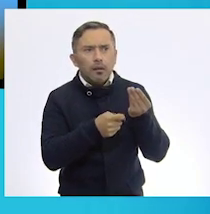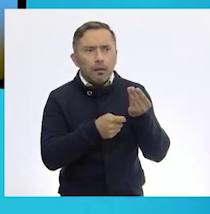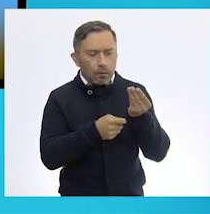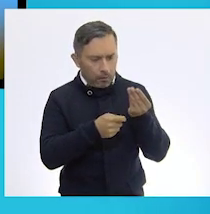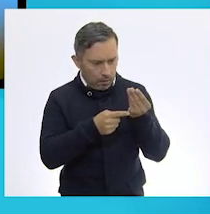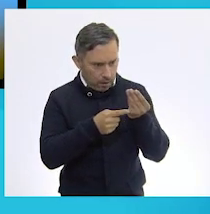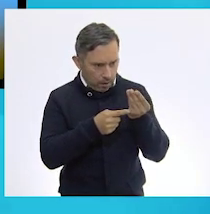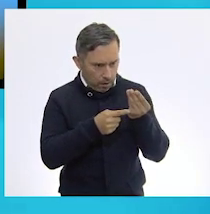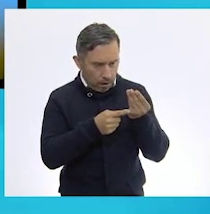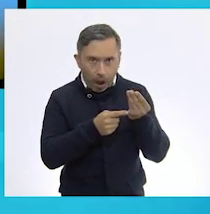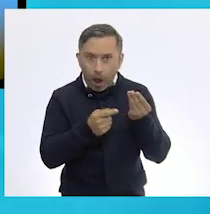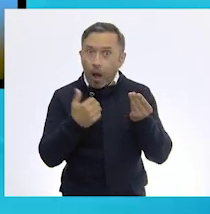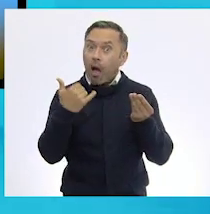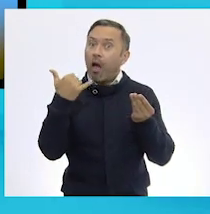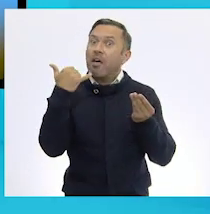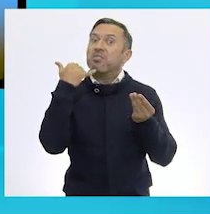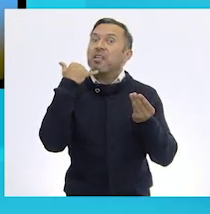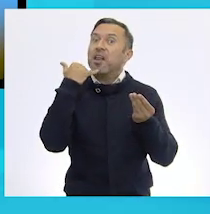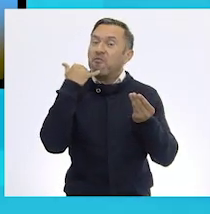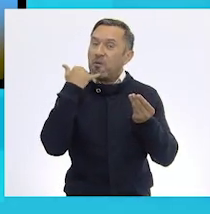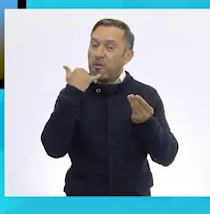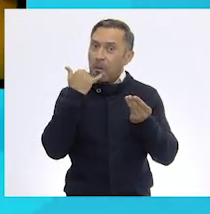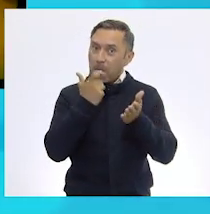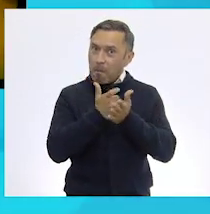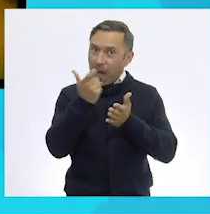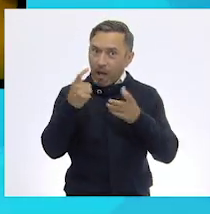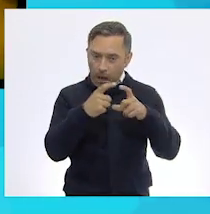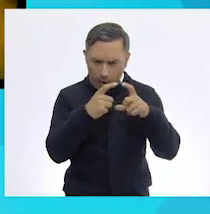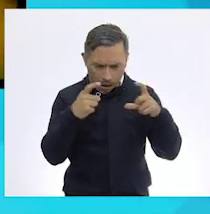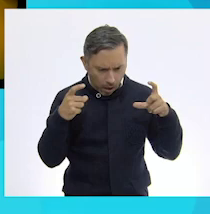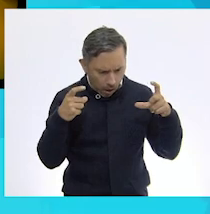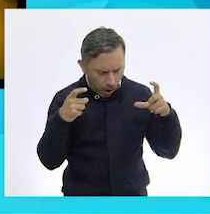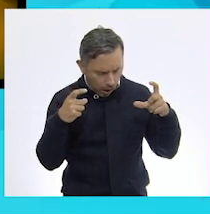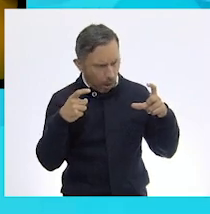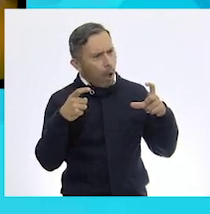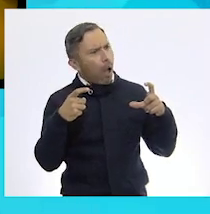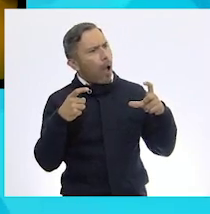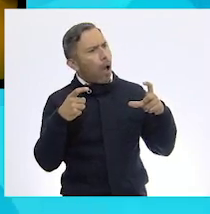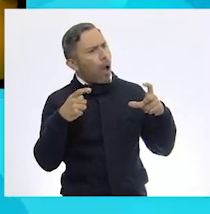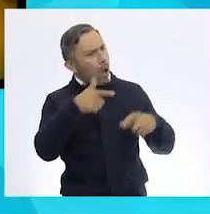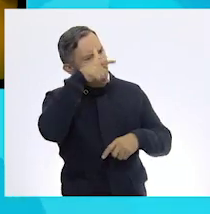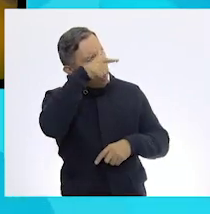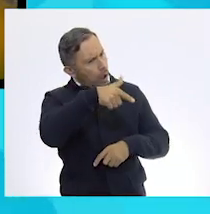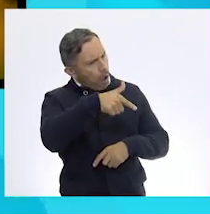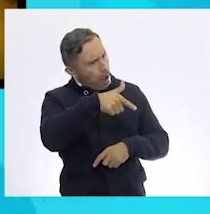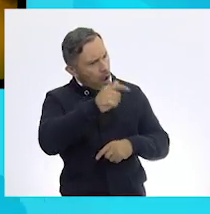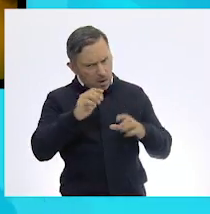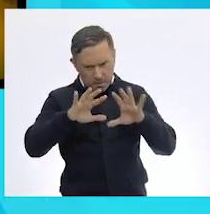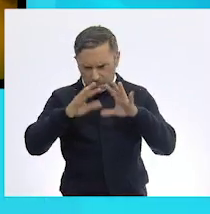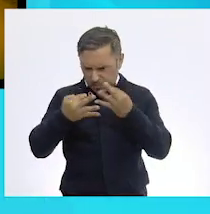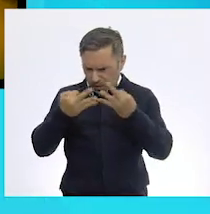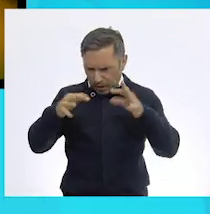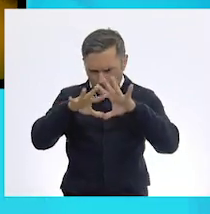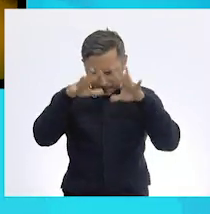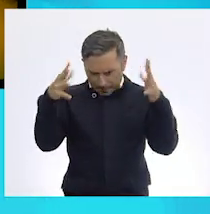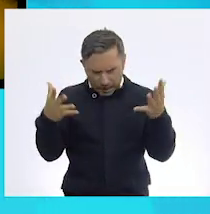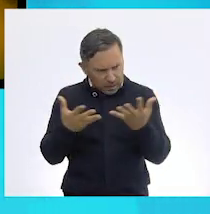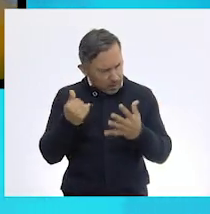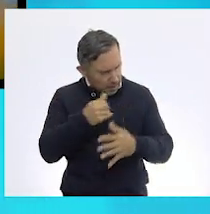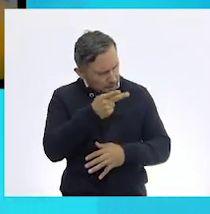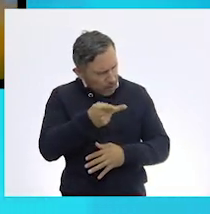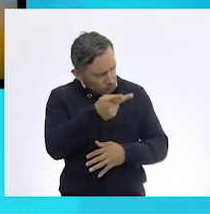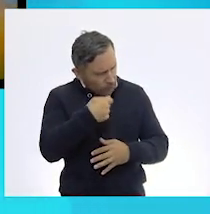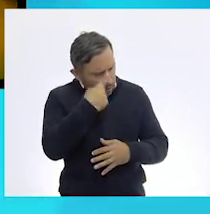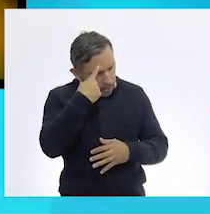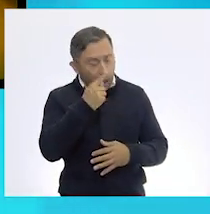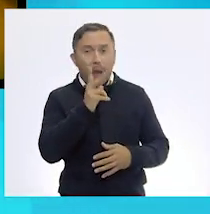Ofertas, mi recibo de teléfono. ¡Oh! Y una pregunta acerca del planeta. A ver, a ver, dámelo, dámelo, Camila, muy